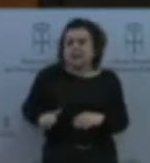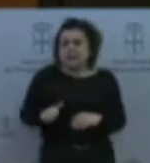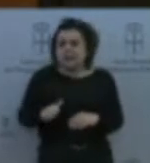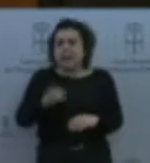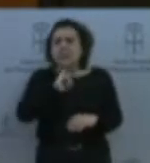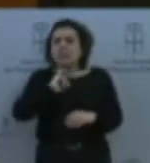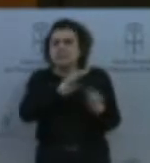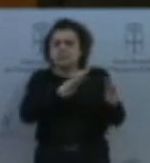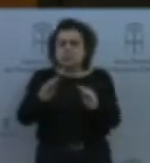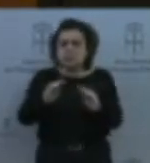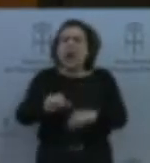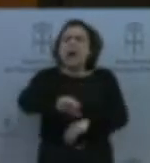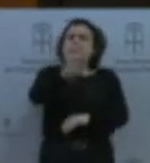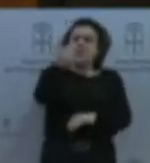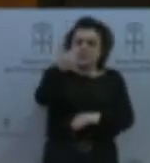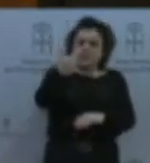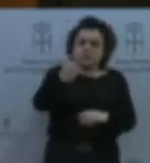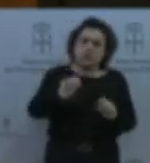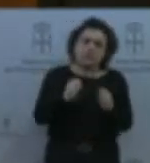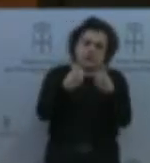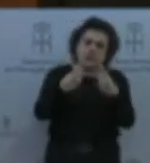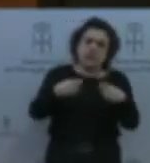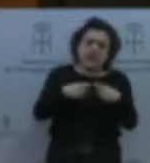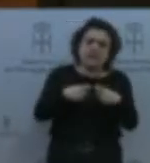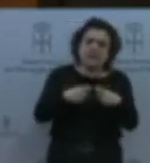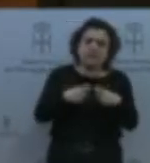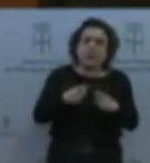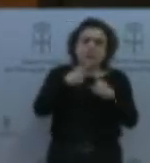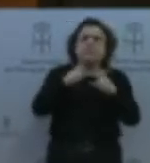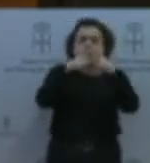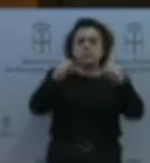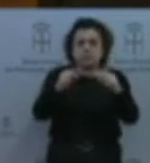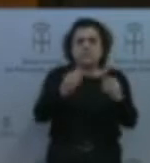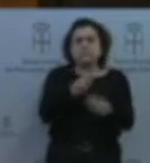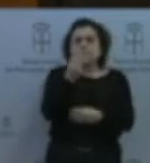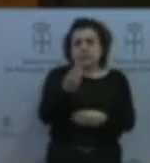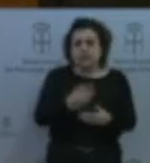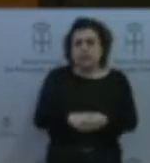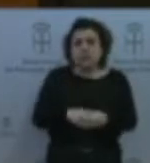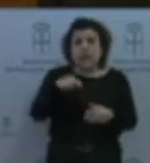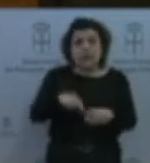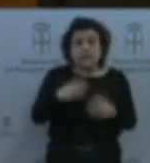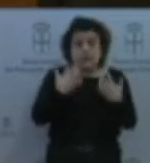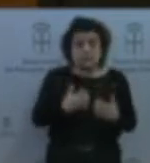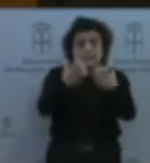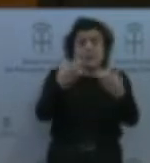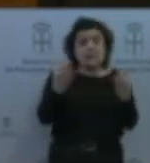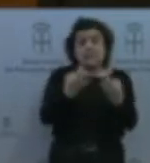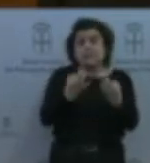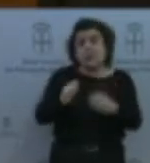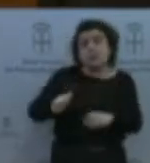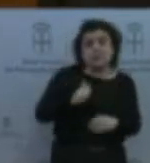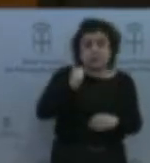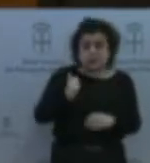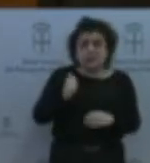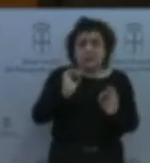Asturias. La Xunta General, por lo tanto, en sin distinción ni excepción, tiene la oportunidad de sumarse a un consenso que